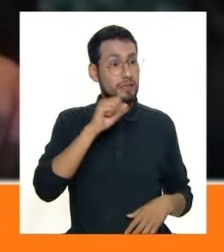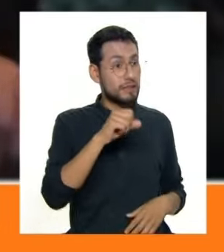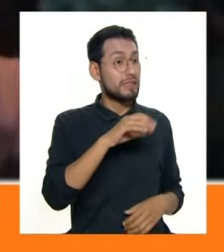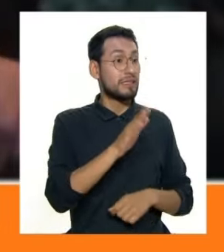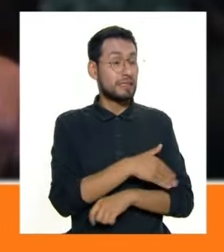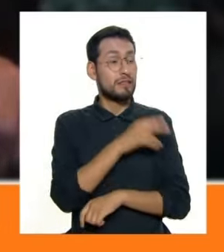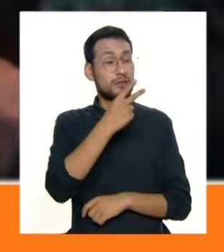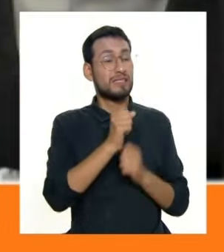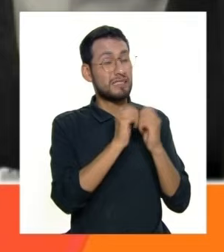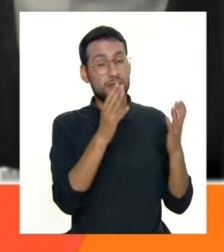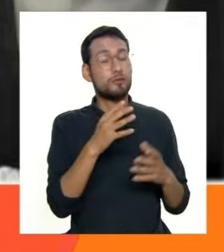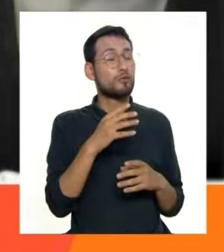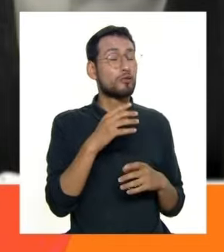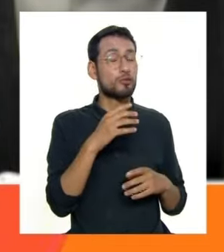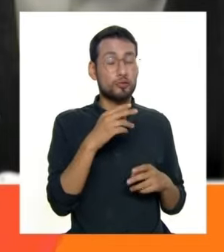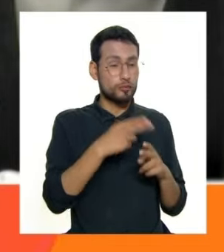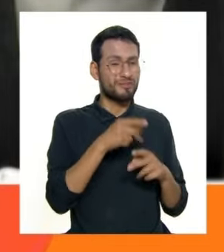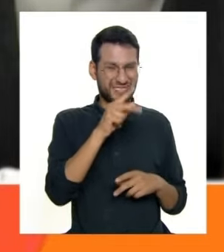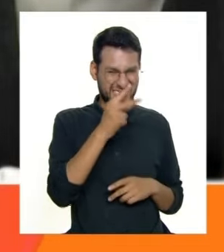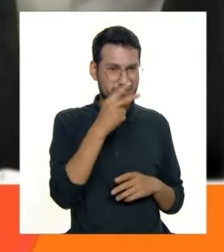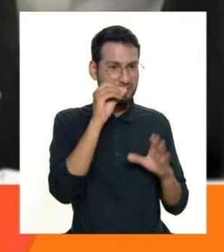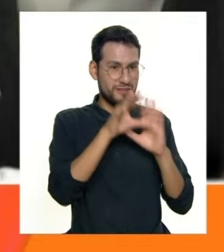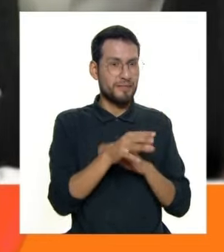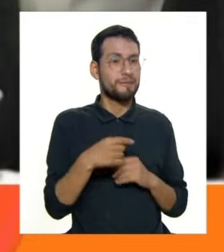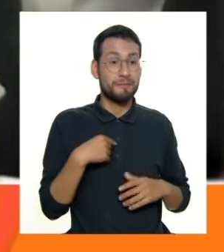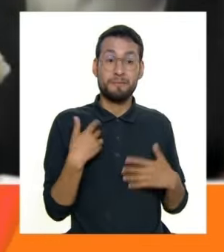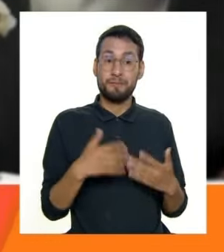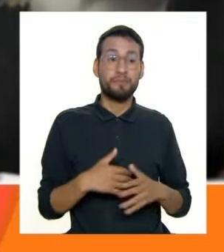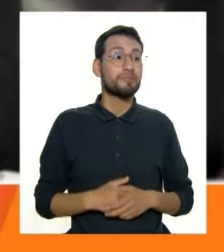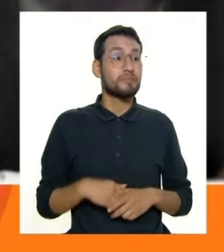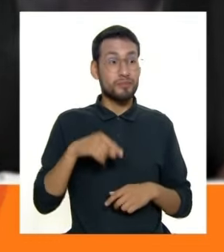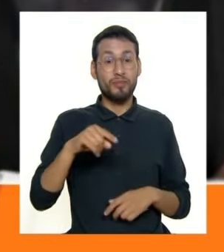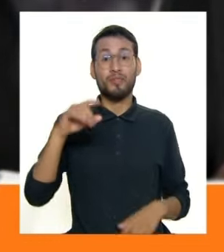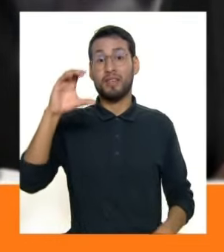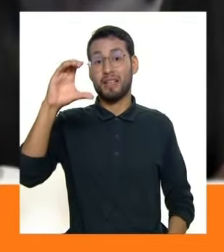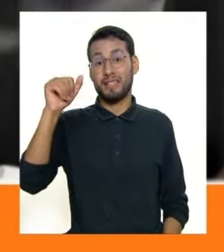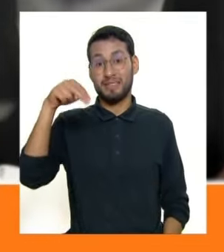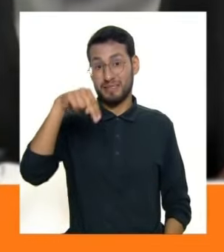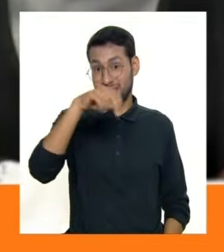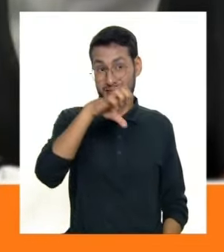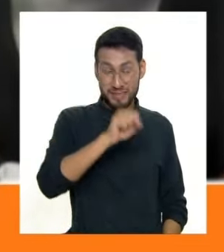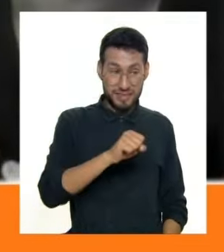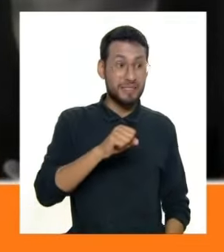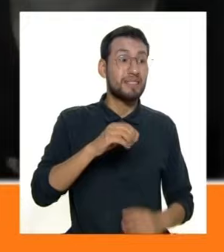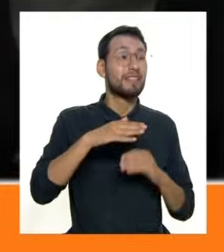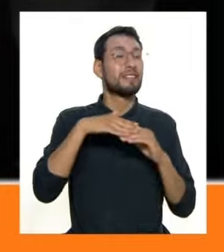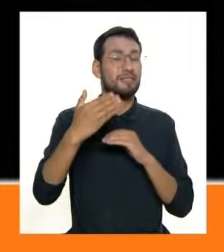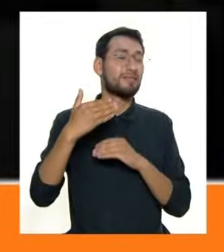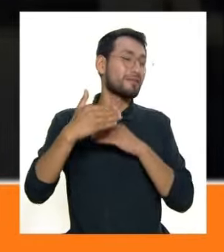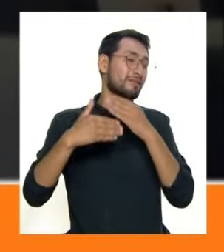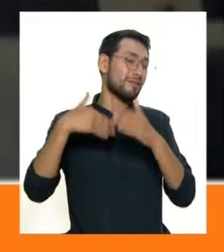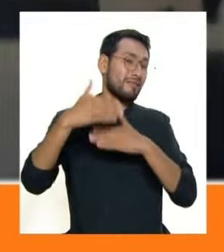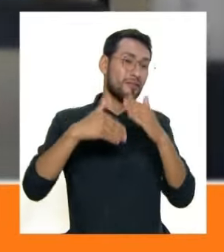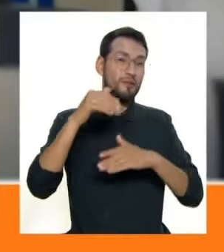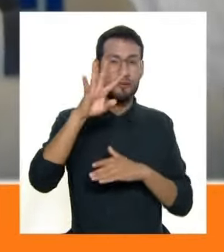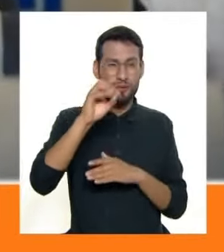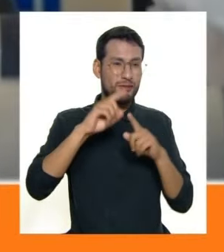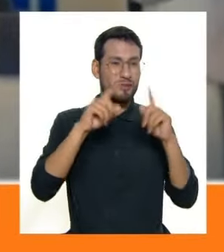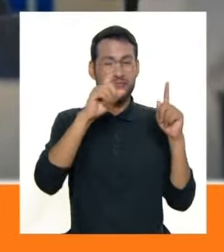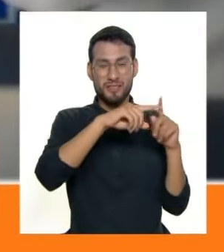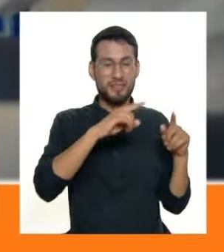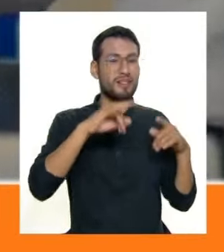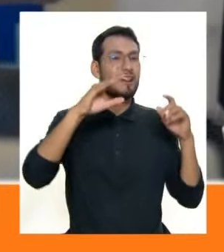fue la segunda película que hice y gracias a esa película, bueno, estrenamos en Cannes y después de muchísimos, más de 40